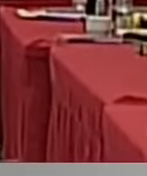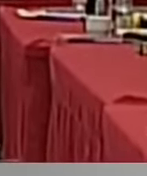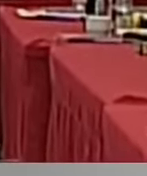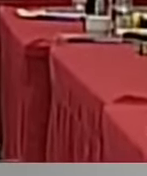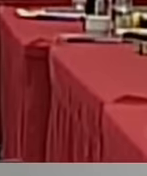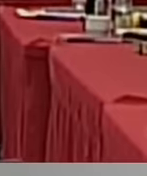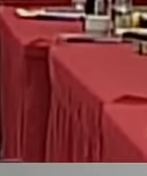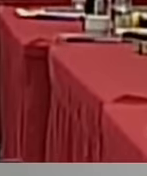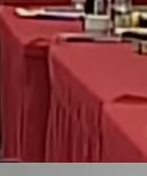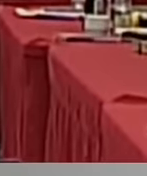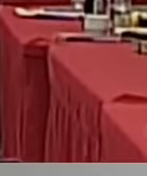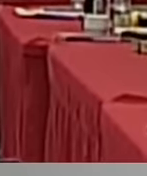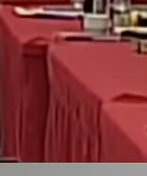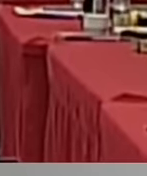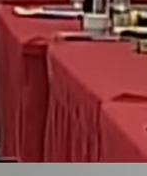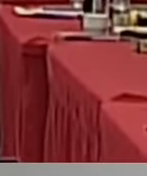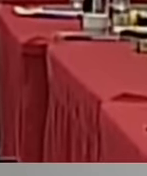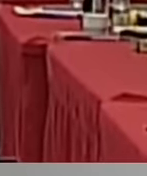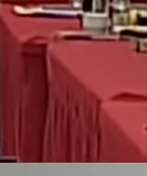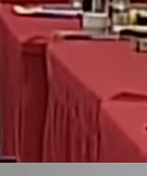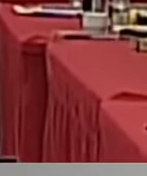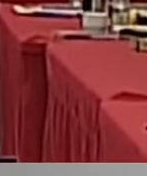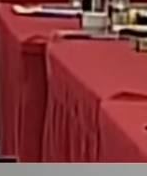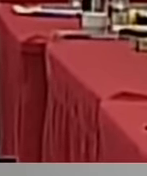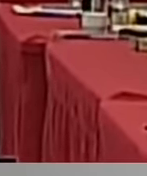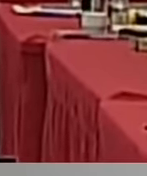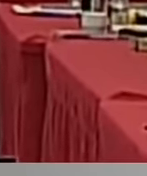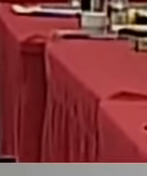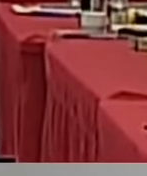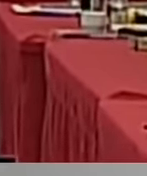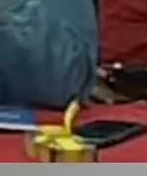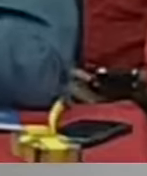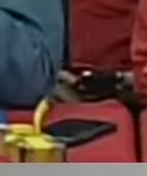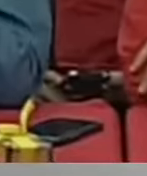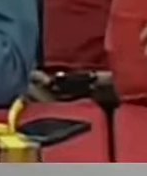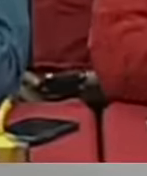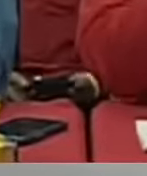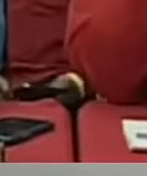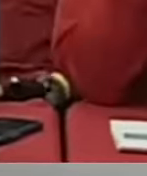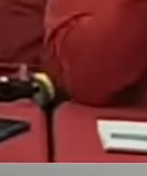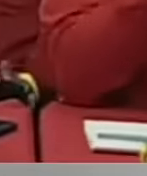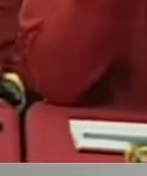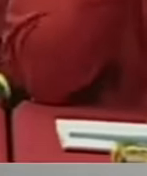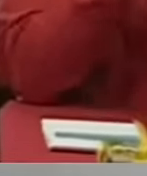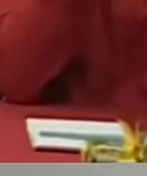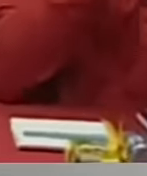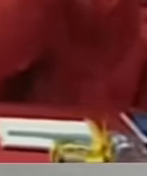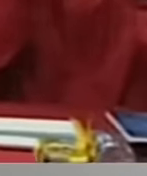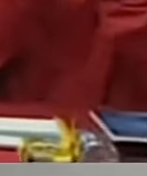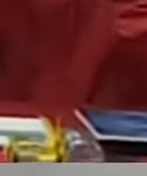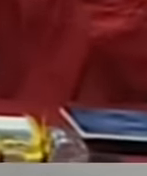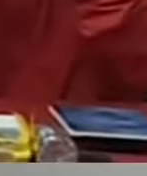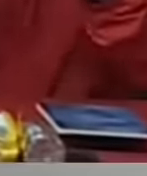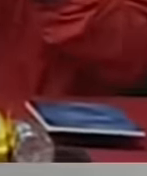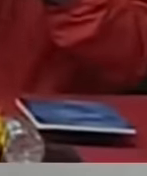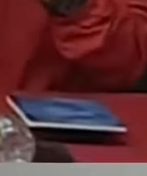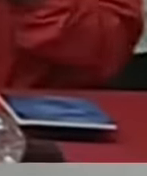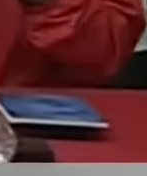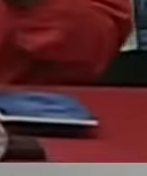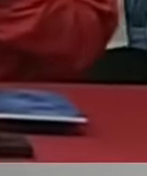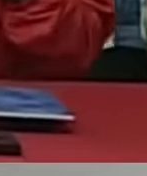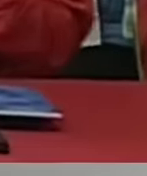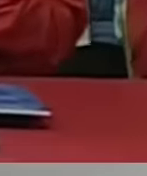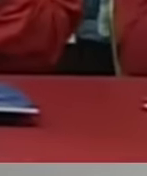estadal del Estado Carabobo, que está acá presente también, al Consejo Político del Estado Carabobo presente.